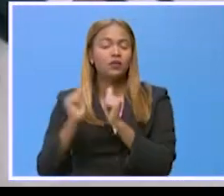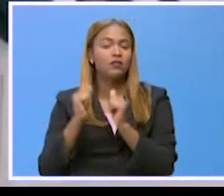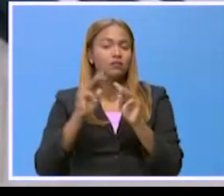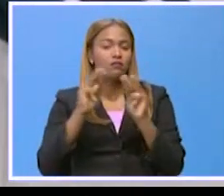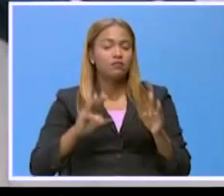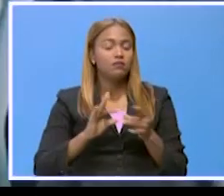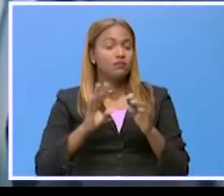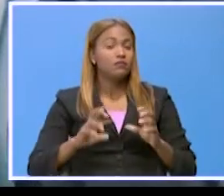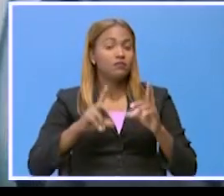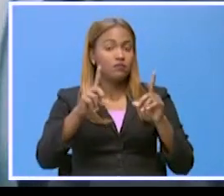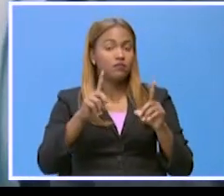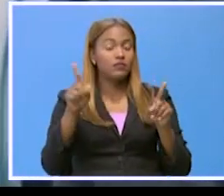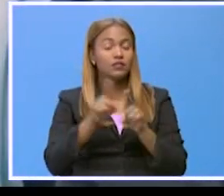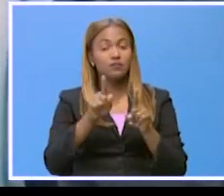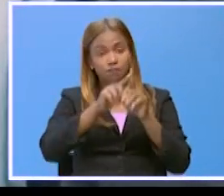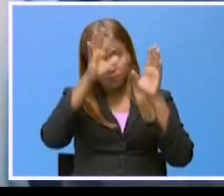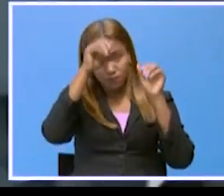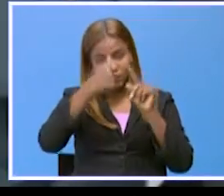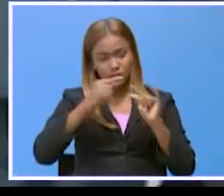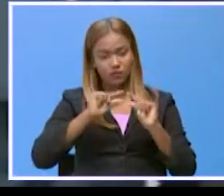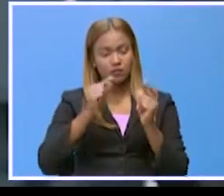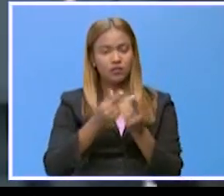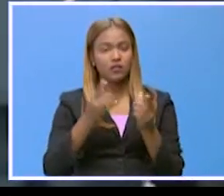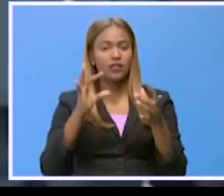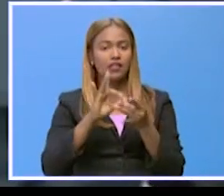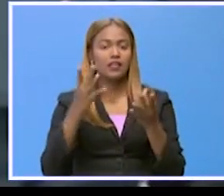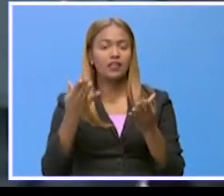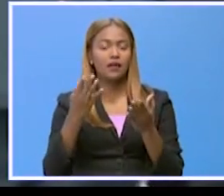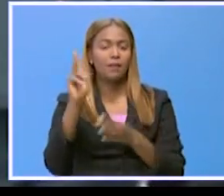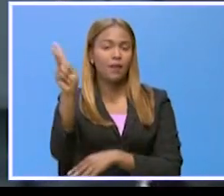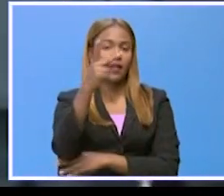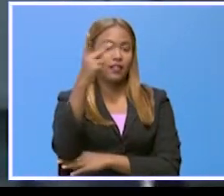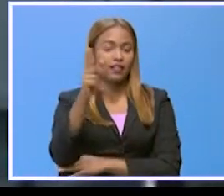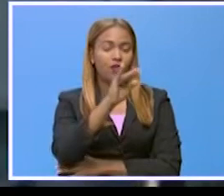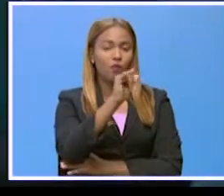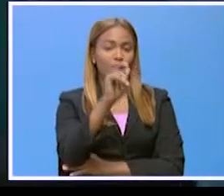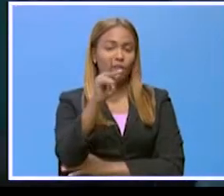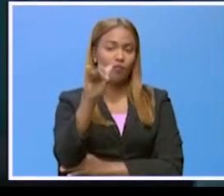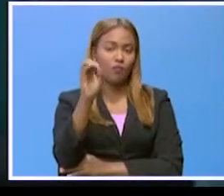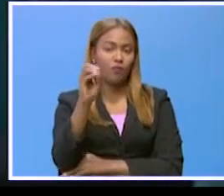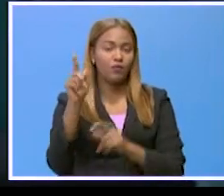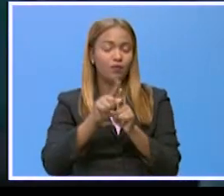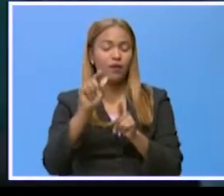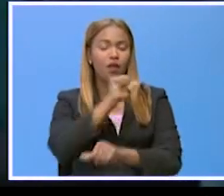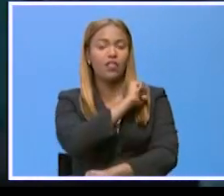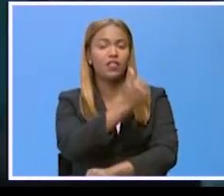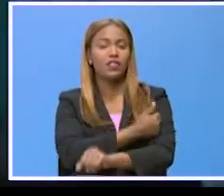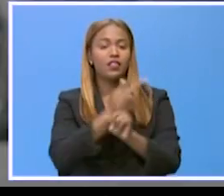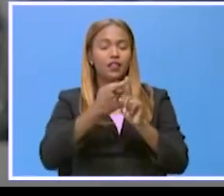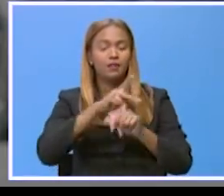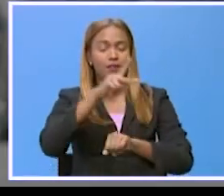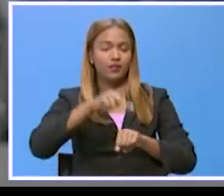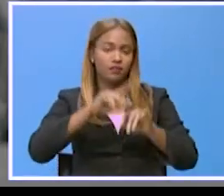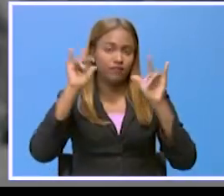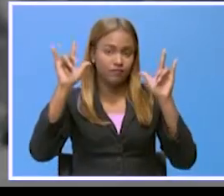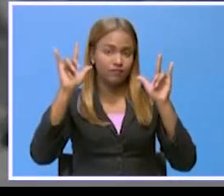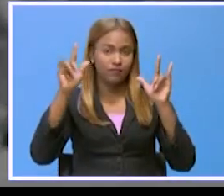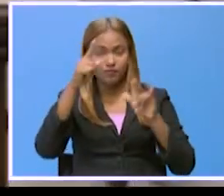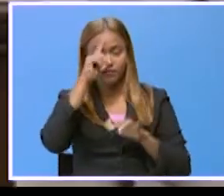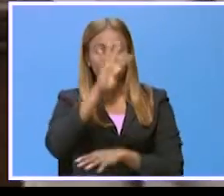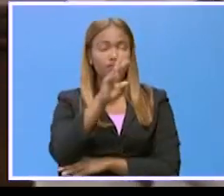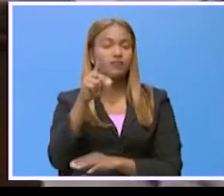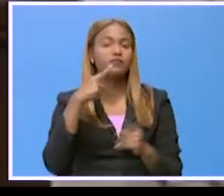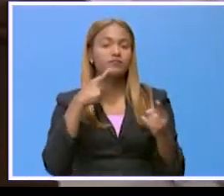ministerio de educación el presidente de la comisión de efemérides patria juan pablo uribe y autoridades de la provincia santiago para